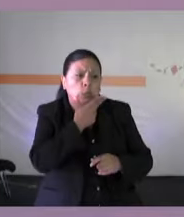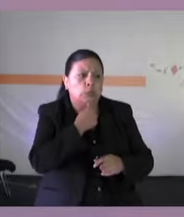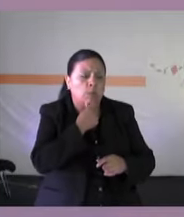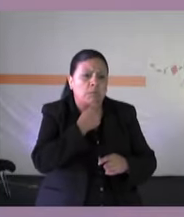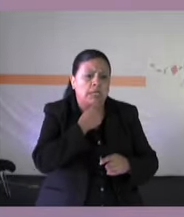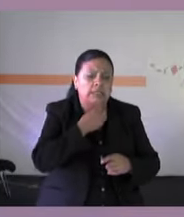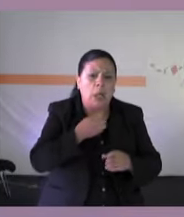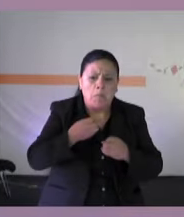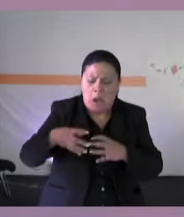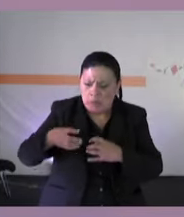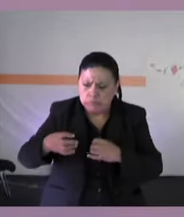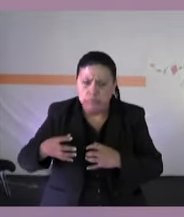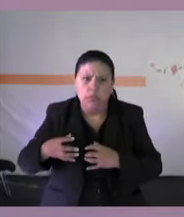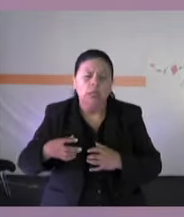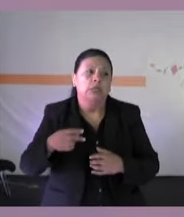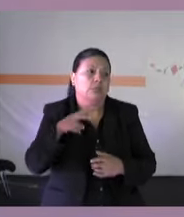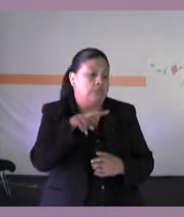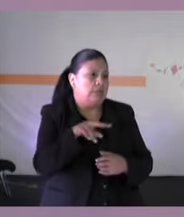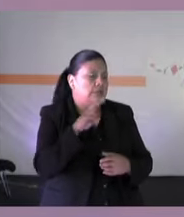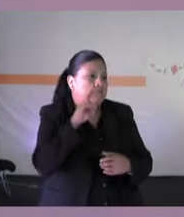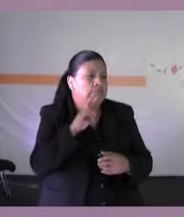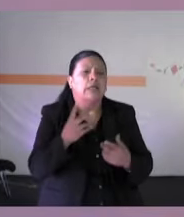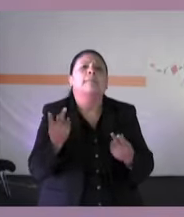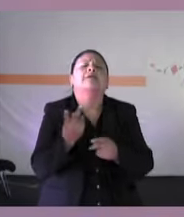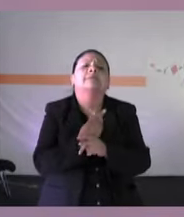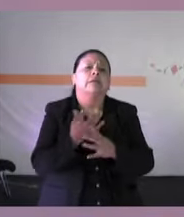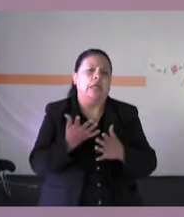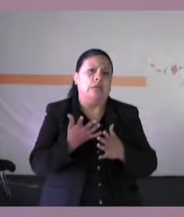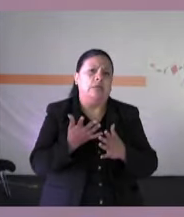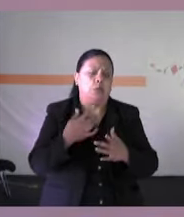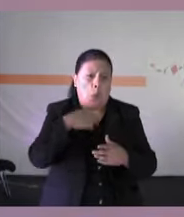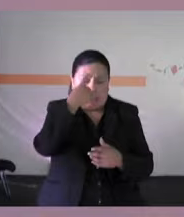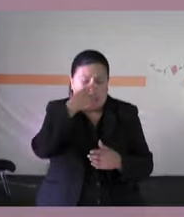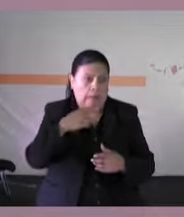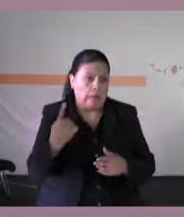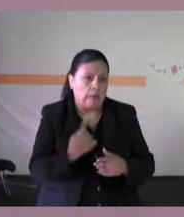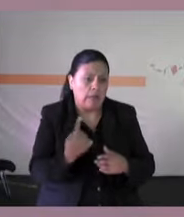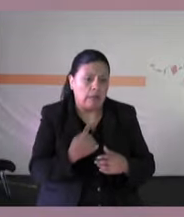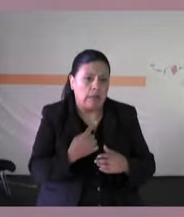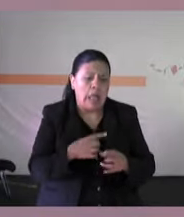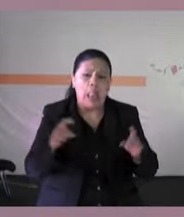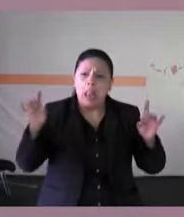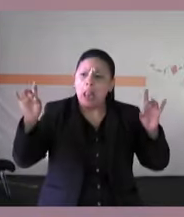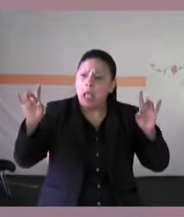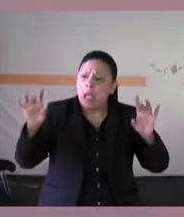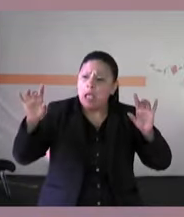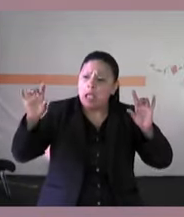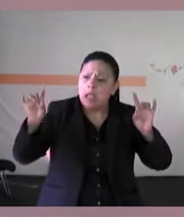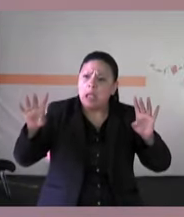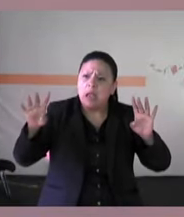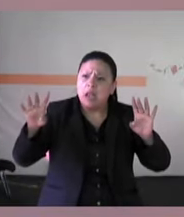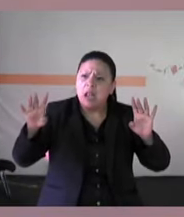el ángel hasta la mera punta del ala